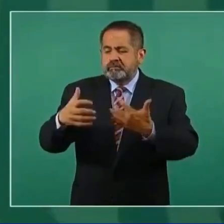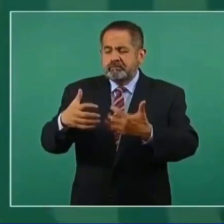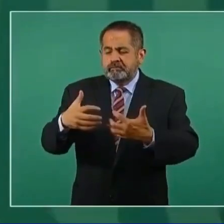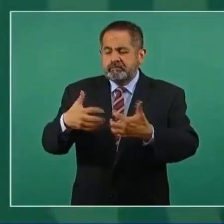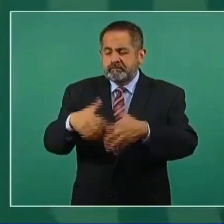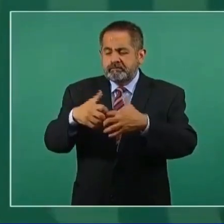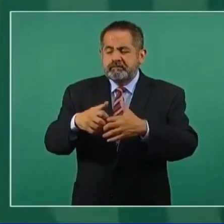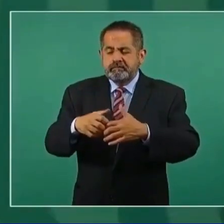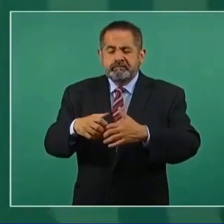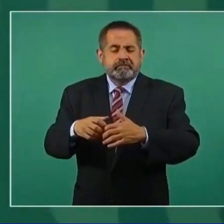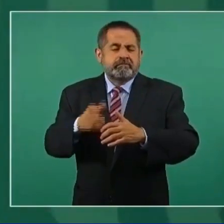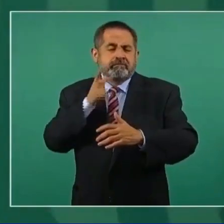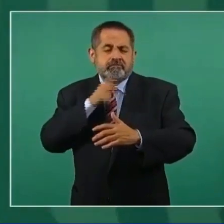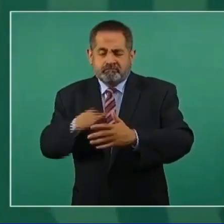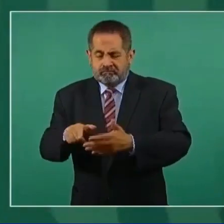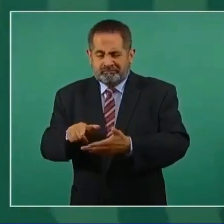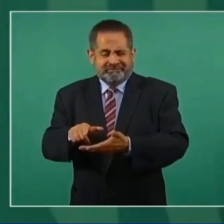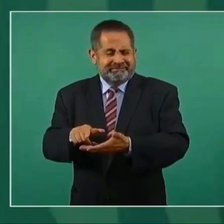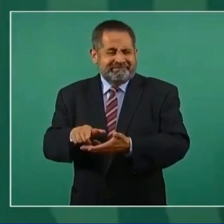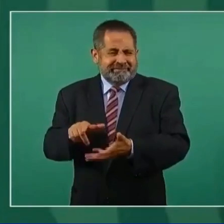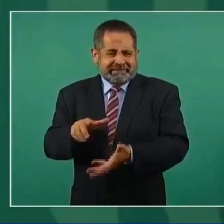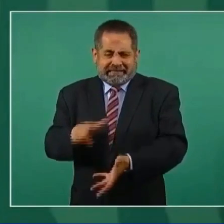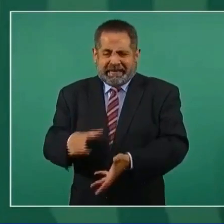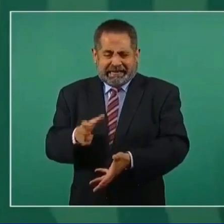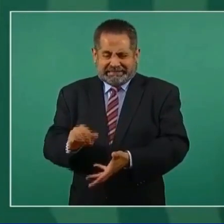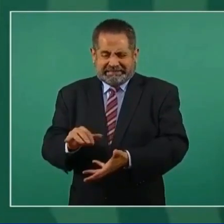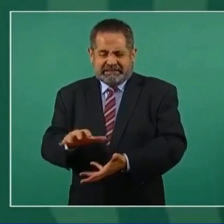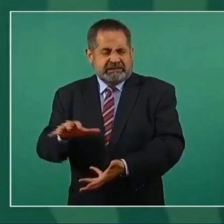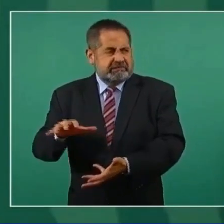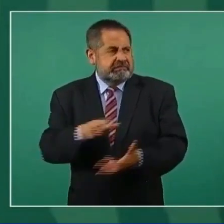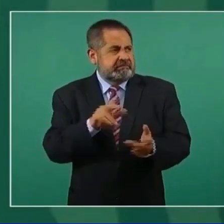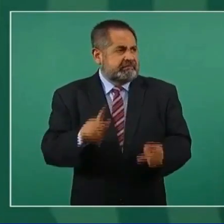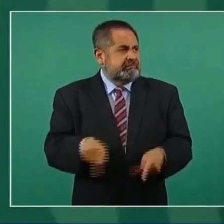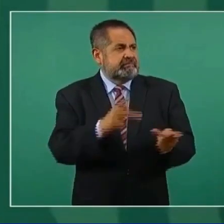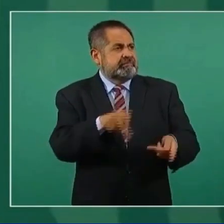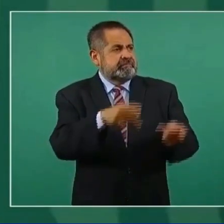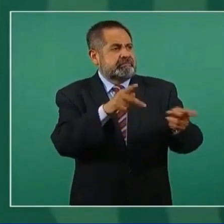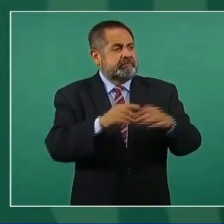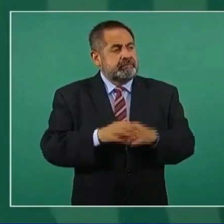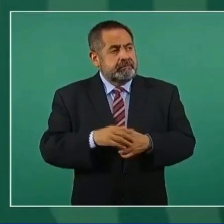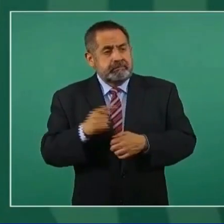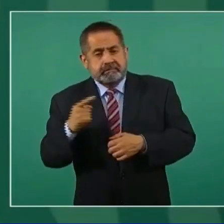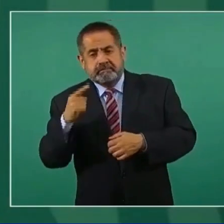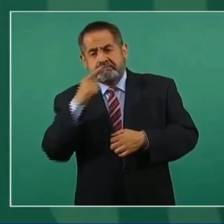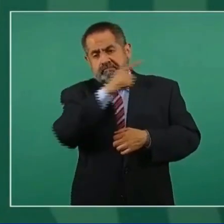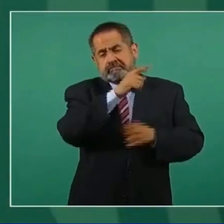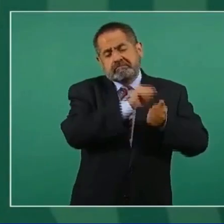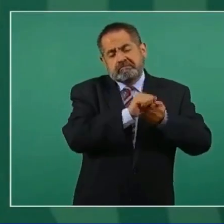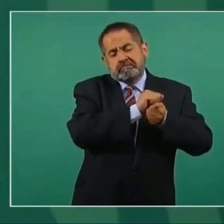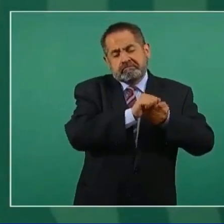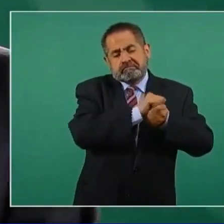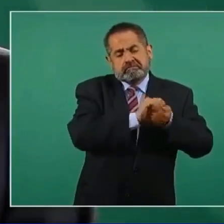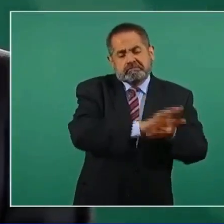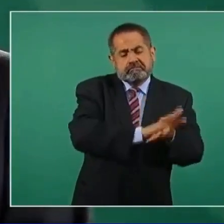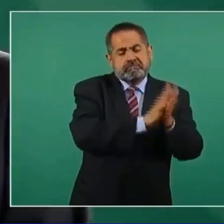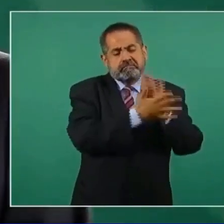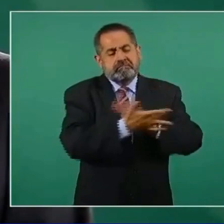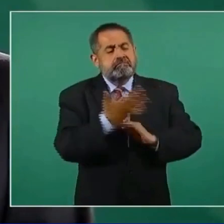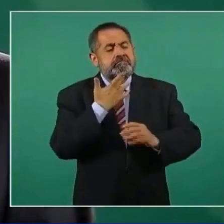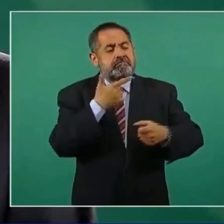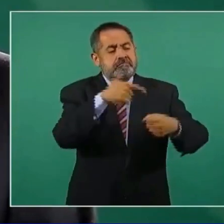petróleo crudo y a comprar gasolinas y otros